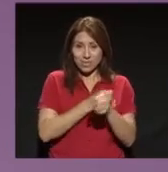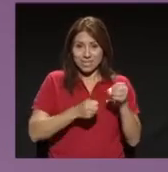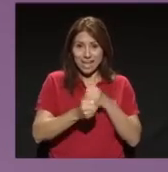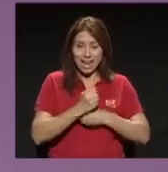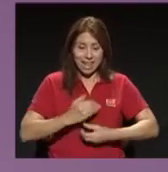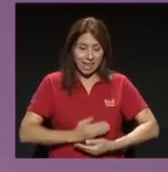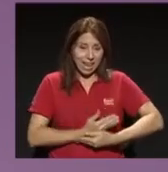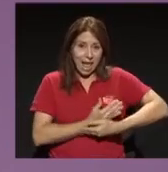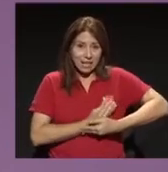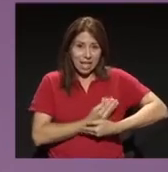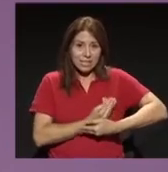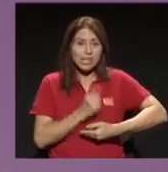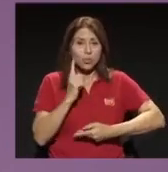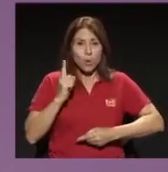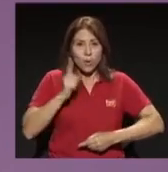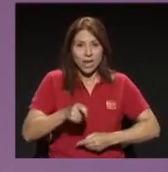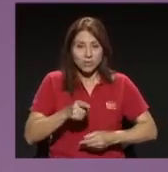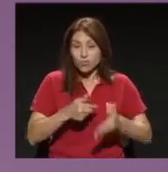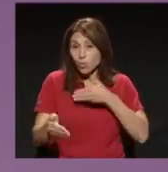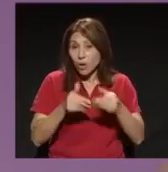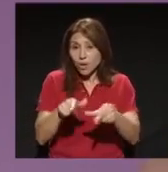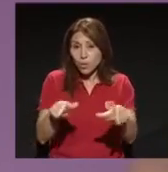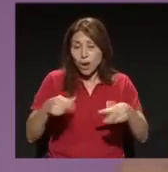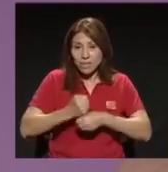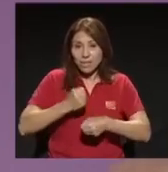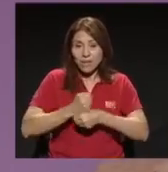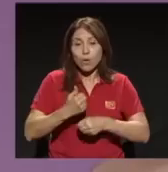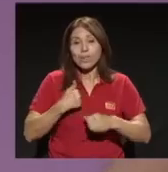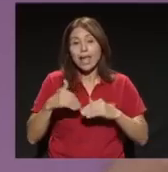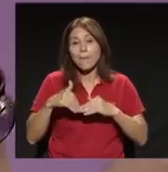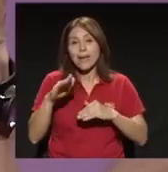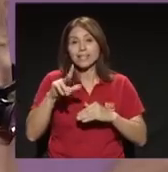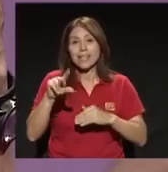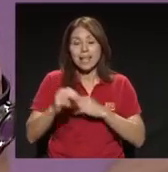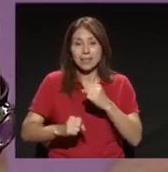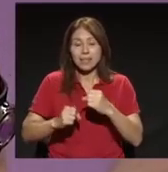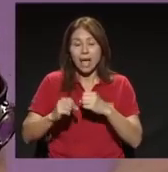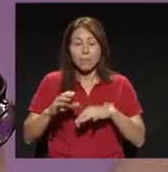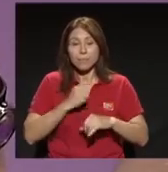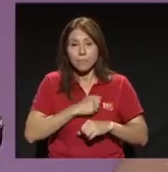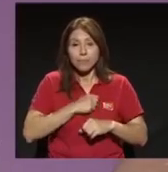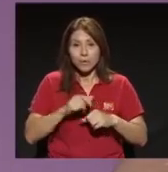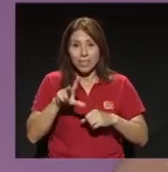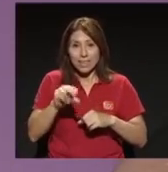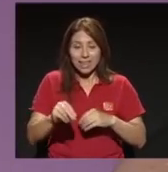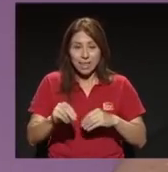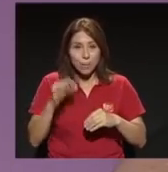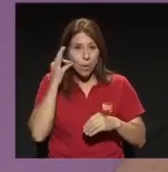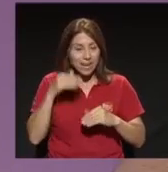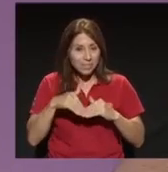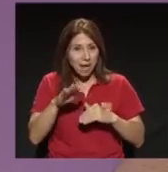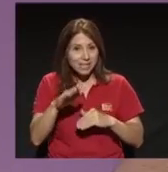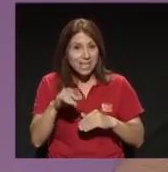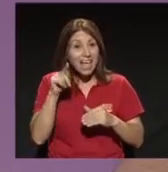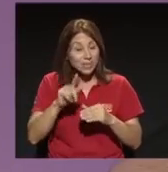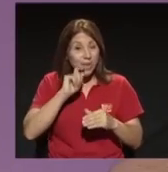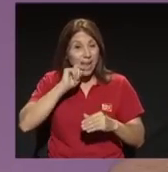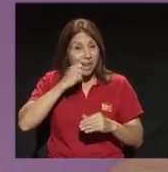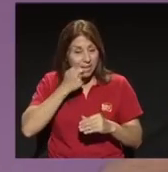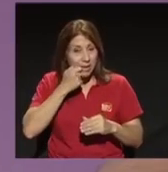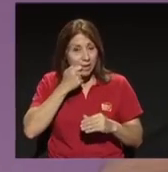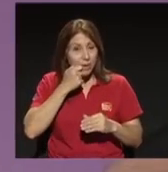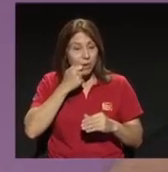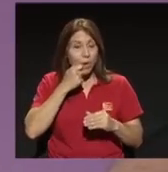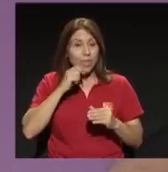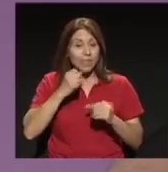institución o centro como cualquier centro de trabajo que tenga más de 30 mujeres está en el código de trabajo nuestro en ese artículo entiende el código de